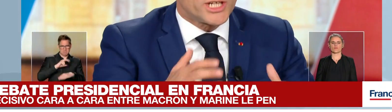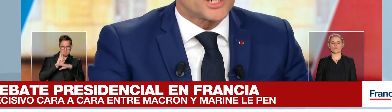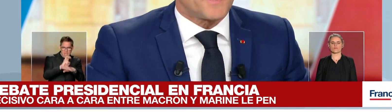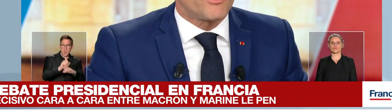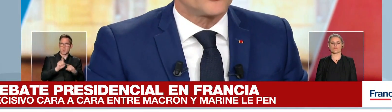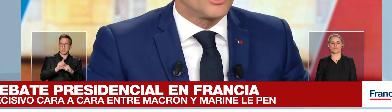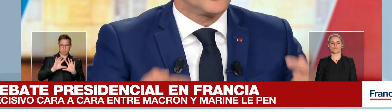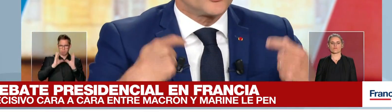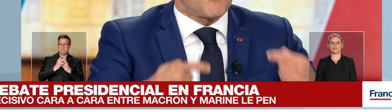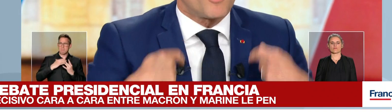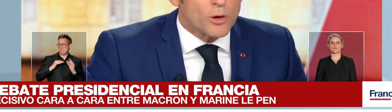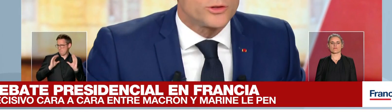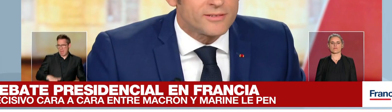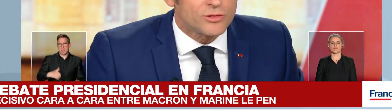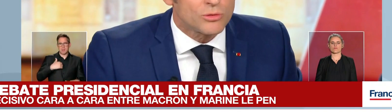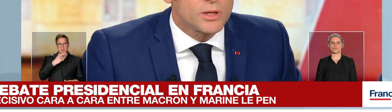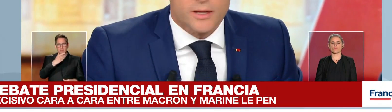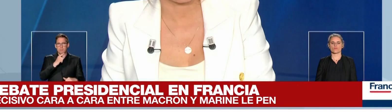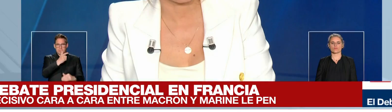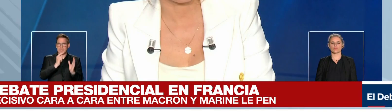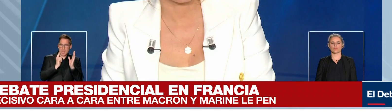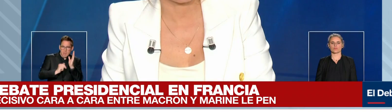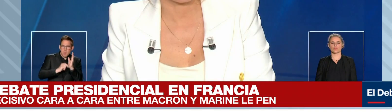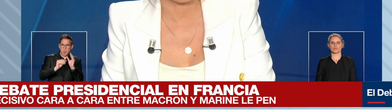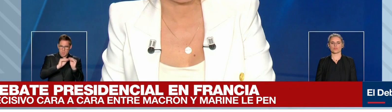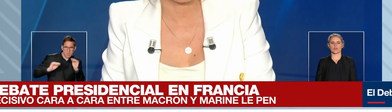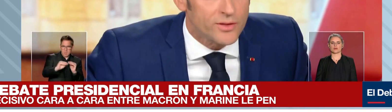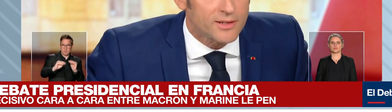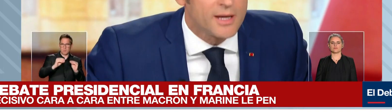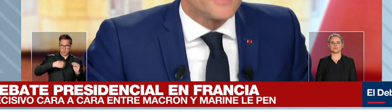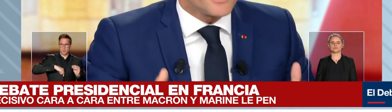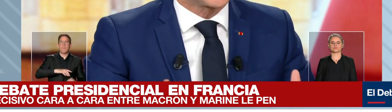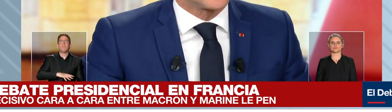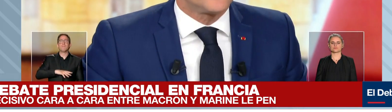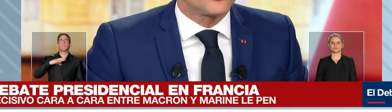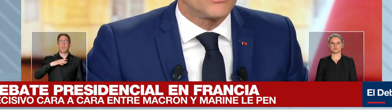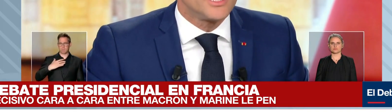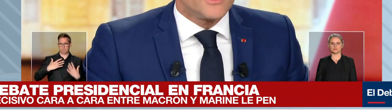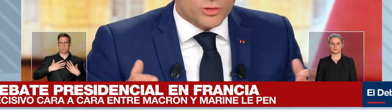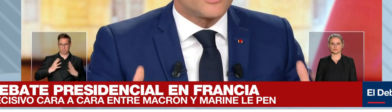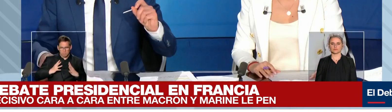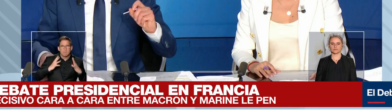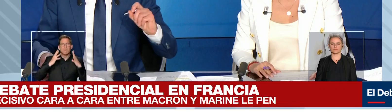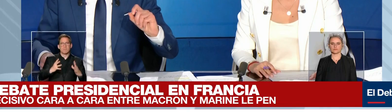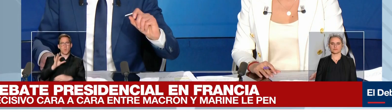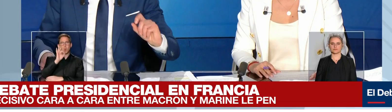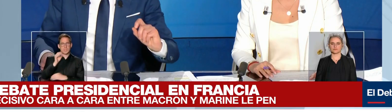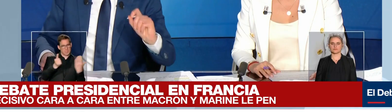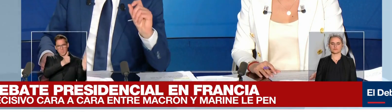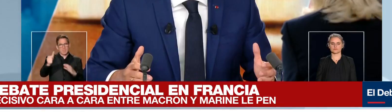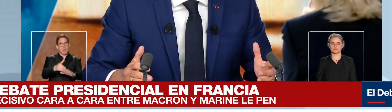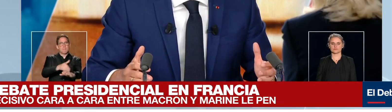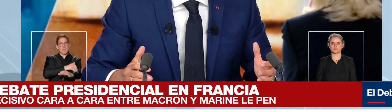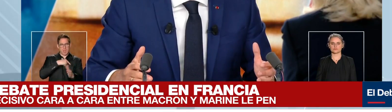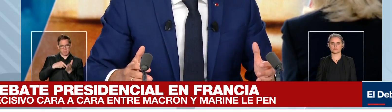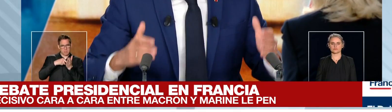garantías, con la toma de sus propias cotizaciones. Es el gobierno, y me siento orgulloso, es el dinero de la nación, son